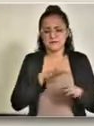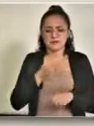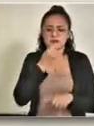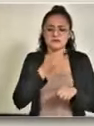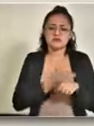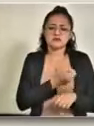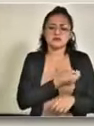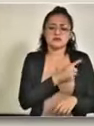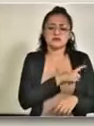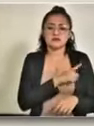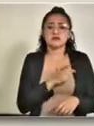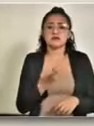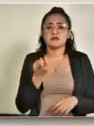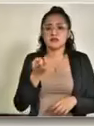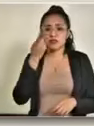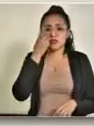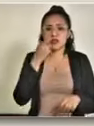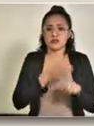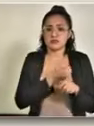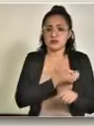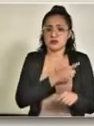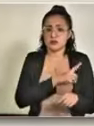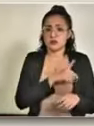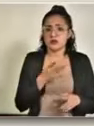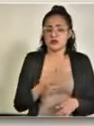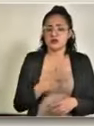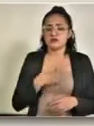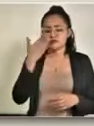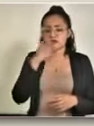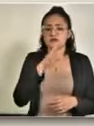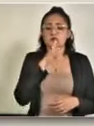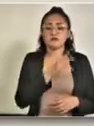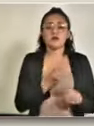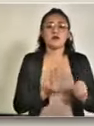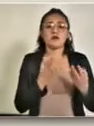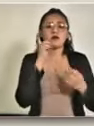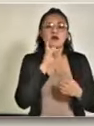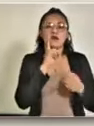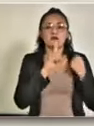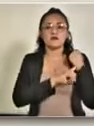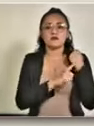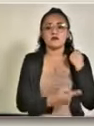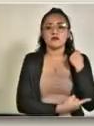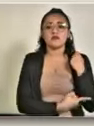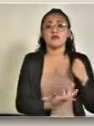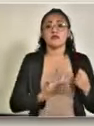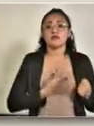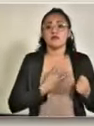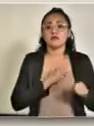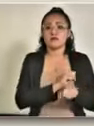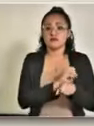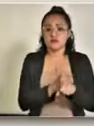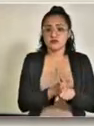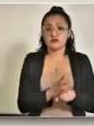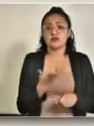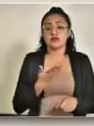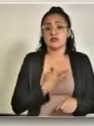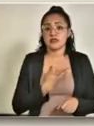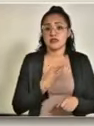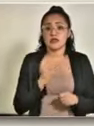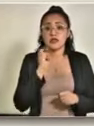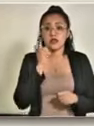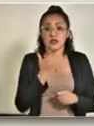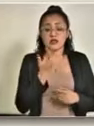al director de Salud Pública, saber si tiene el reporte de cuántas mujeres embarazadas han registrado con COVID y si tienen datos